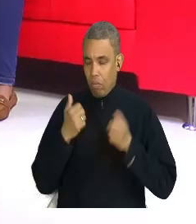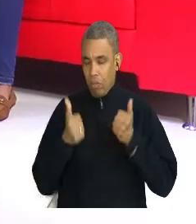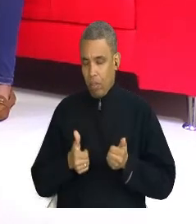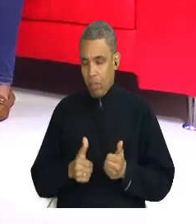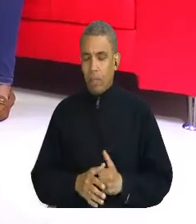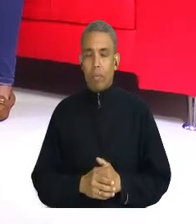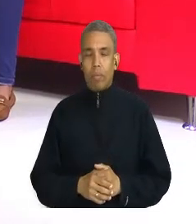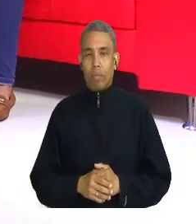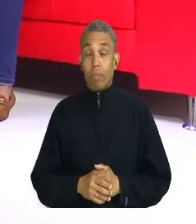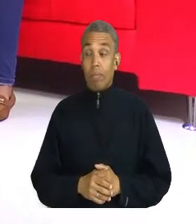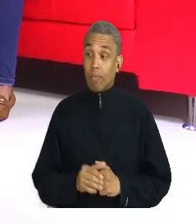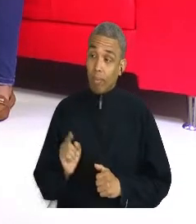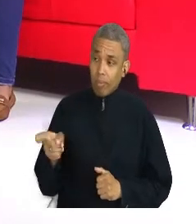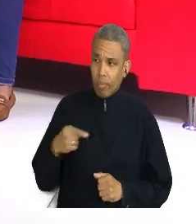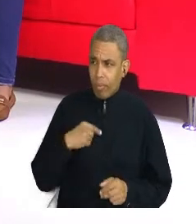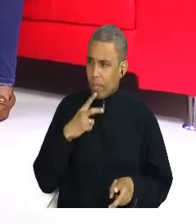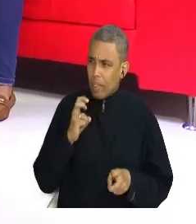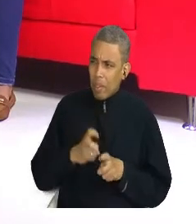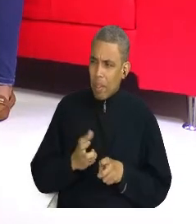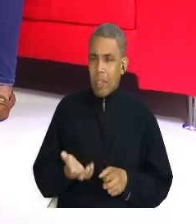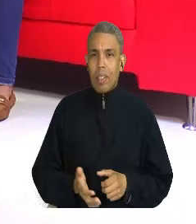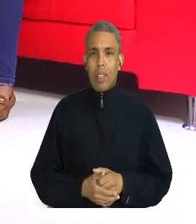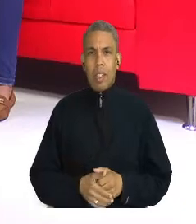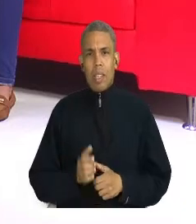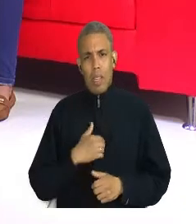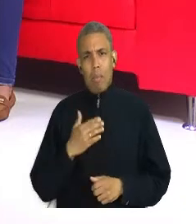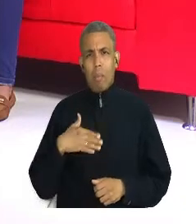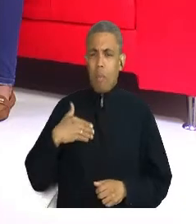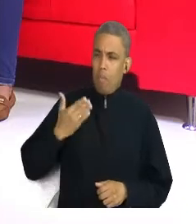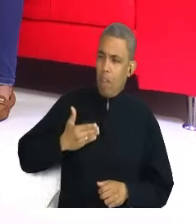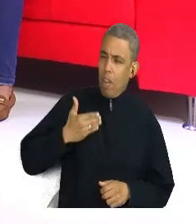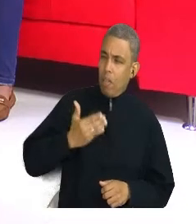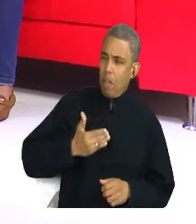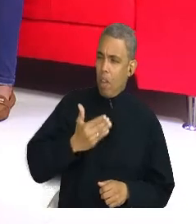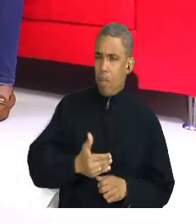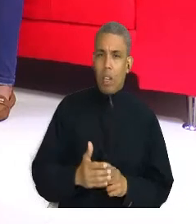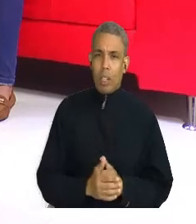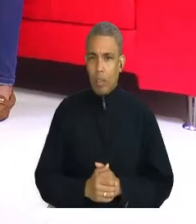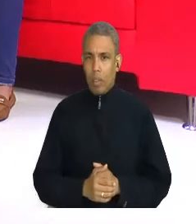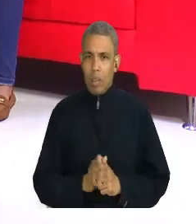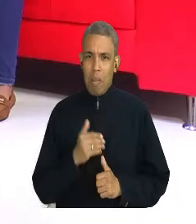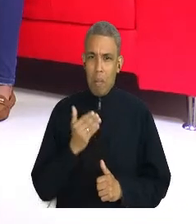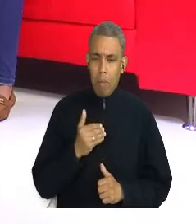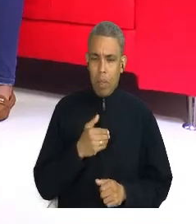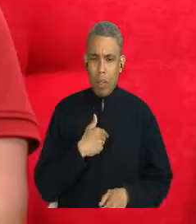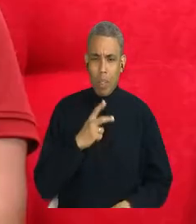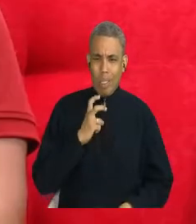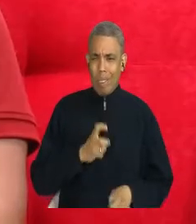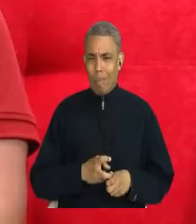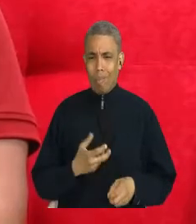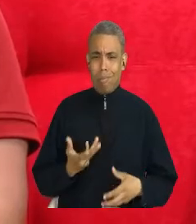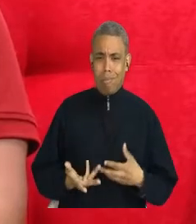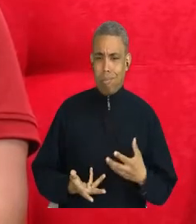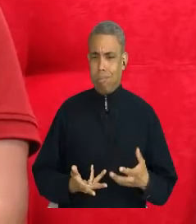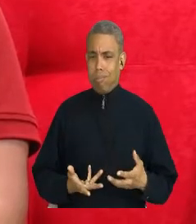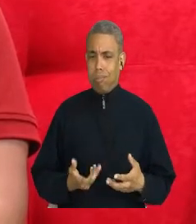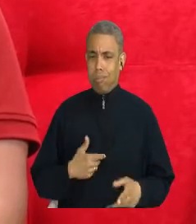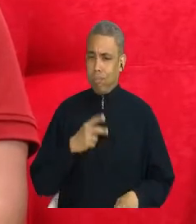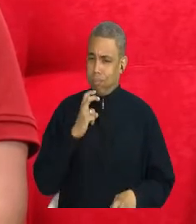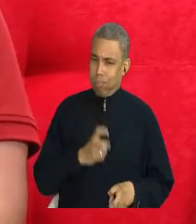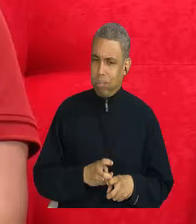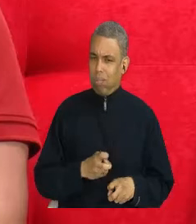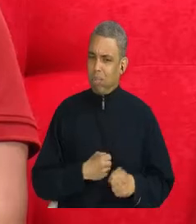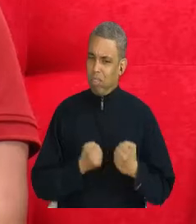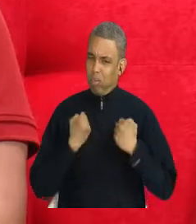es el reto más grande que se te ha presentado a ti en tu carrera musical? ¿Cuál es el reto más grande? La primera